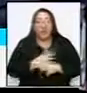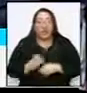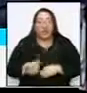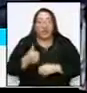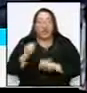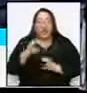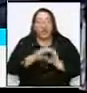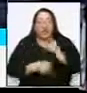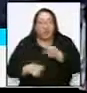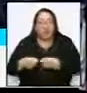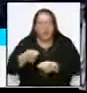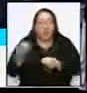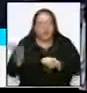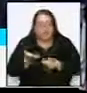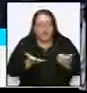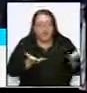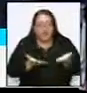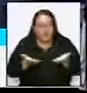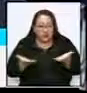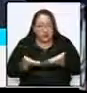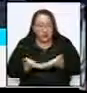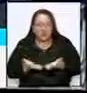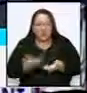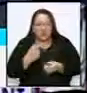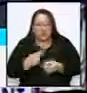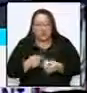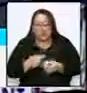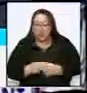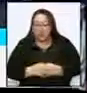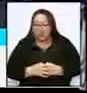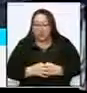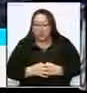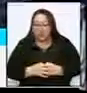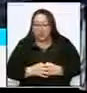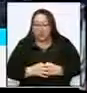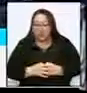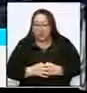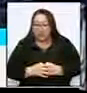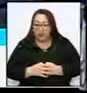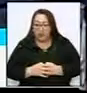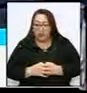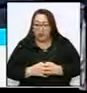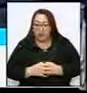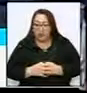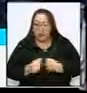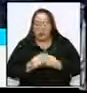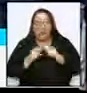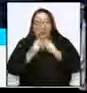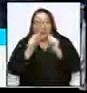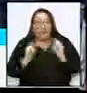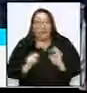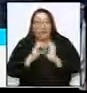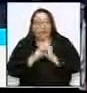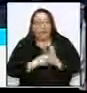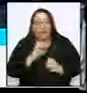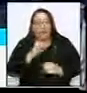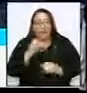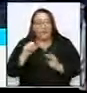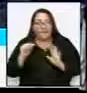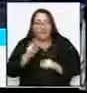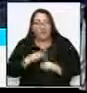los poderes del Estado, y que está señalado y recalcado también en la sentencia del Tribunal Constitucional, la